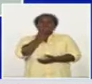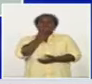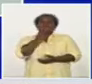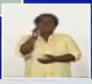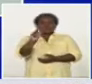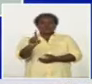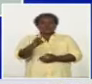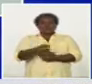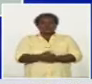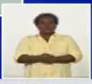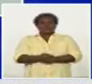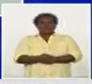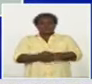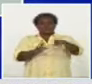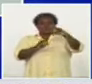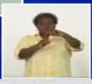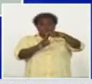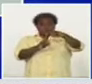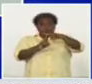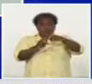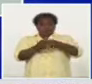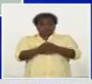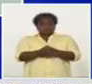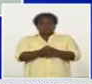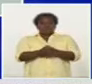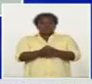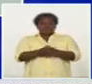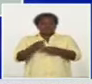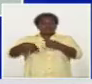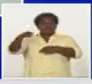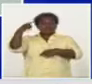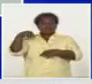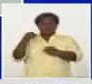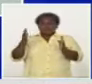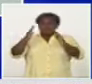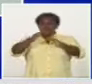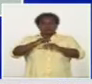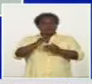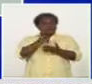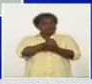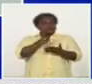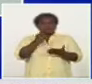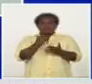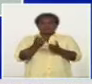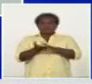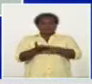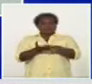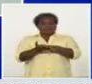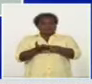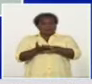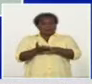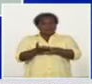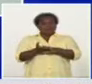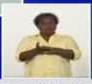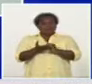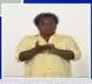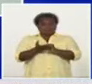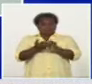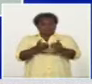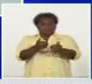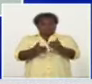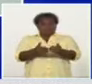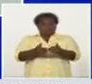1. Las Tunas, que el día anterior no había confirmado ningún caso, no obstante haber procesado muestras,